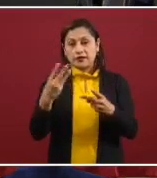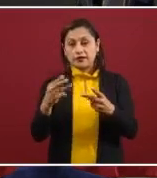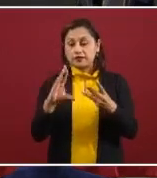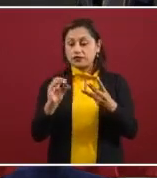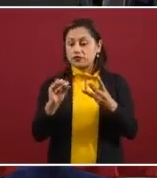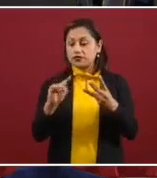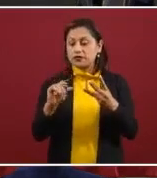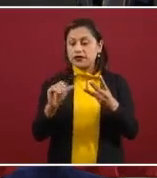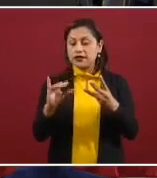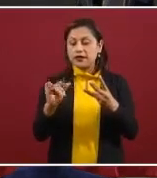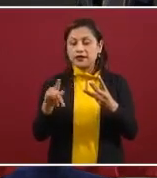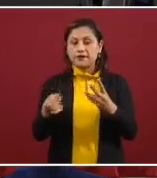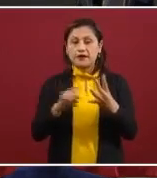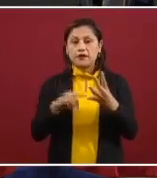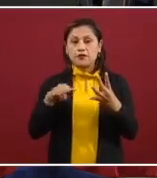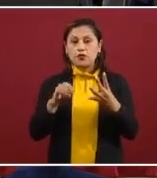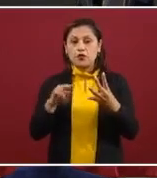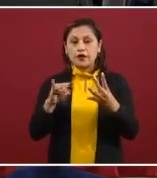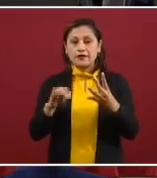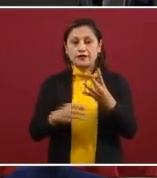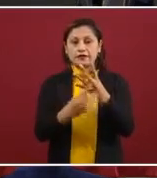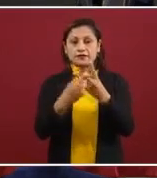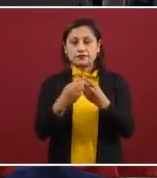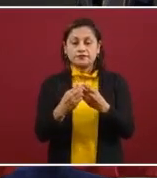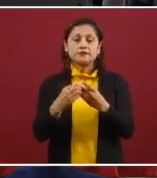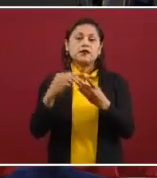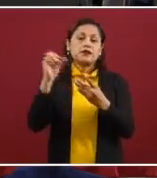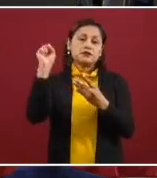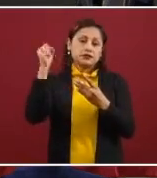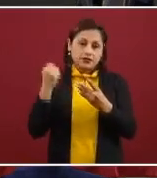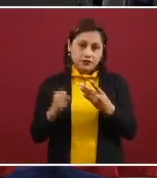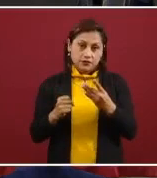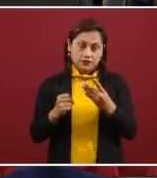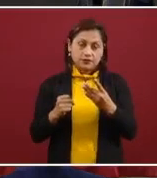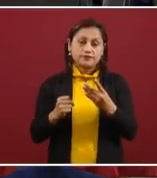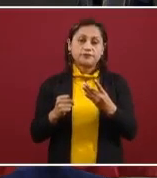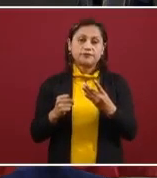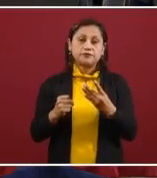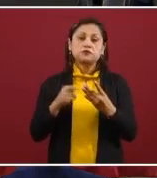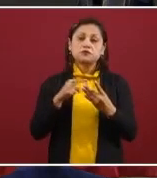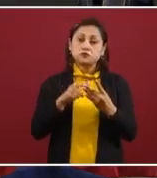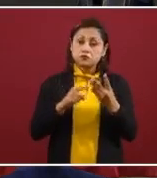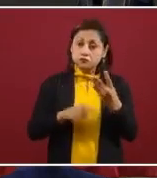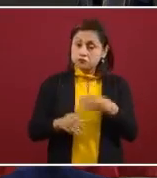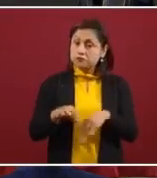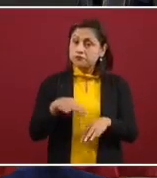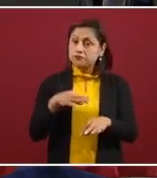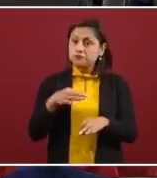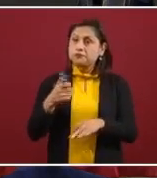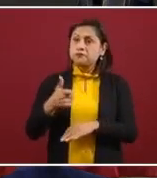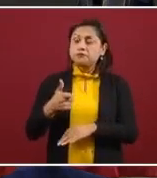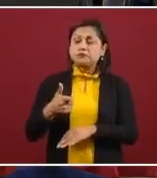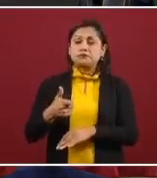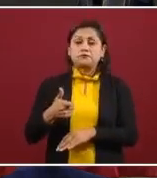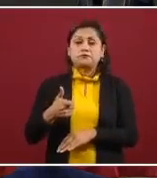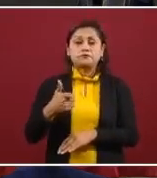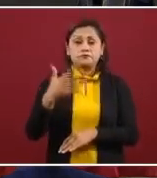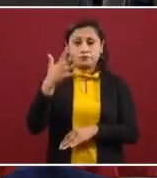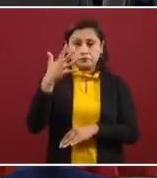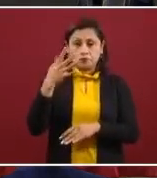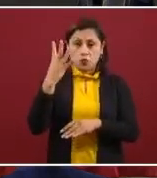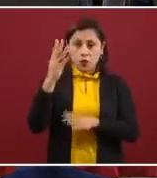y Moratines, en Los Mochis, Sinaloa, que se mantuvieron como los más caros durante